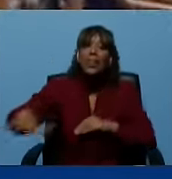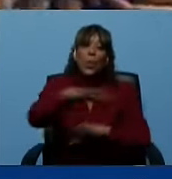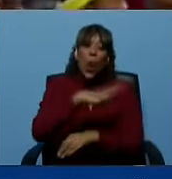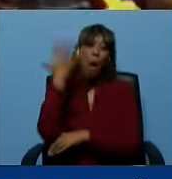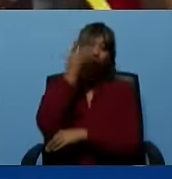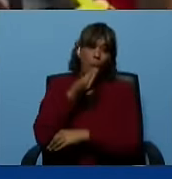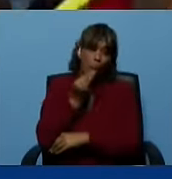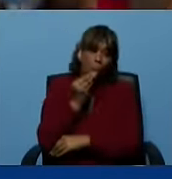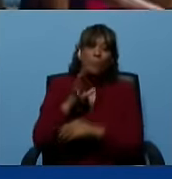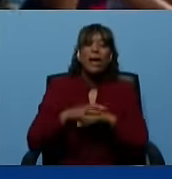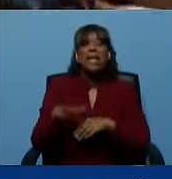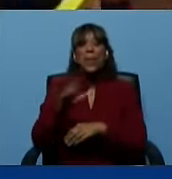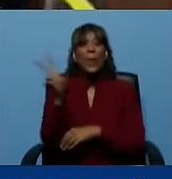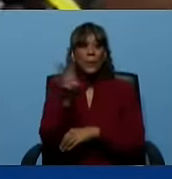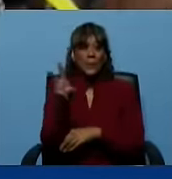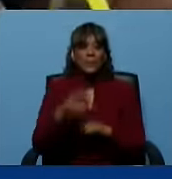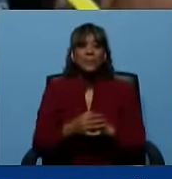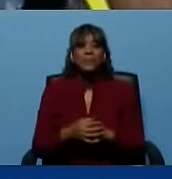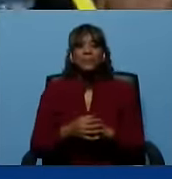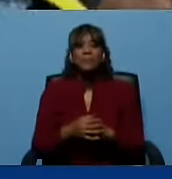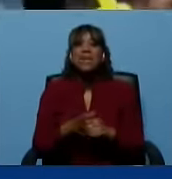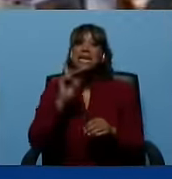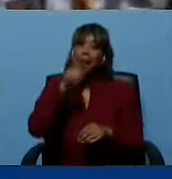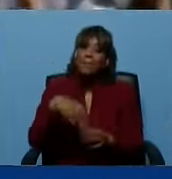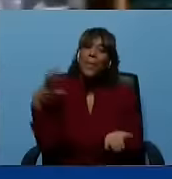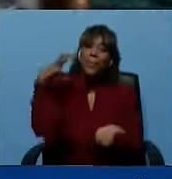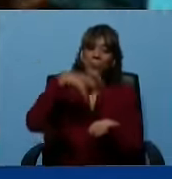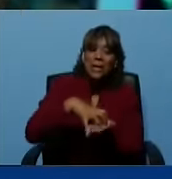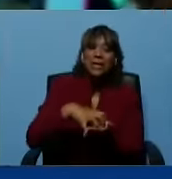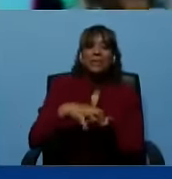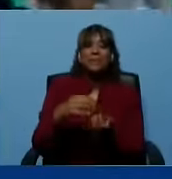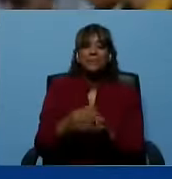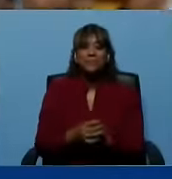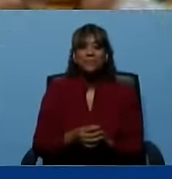juventud venezolana y aragüeña.